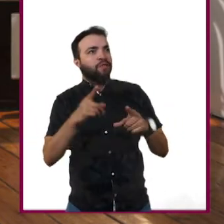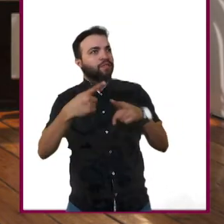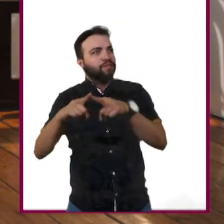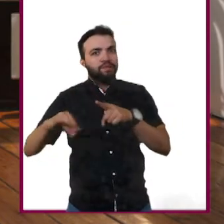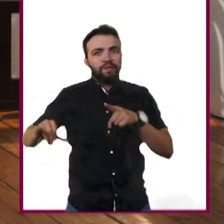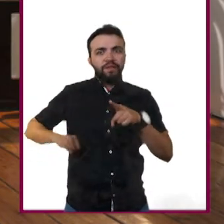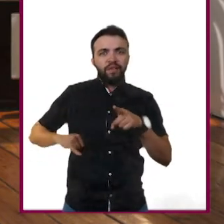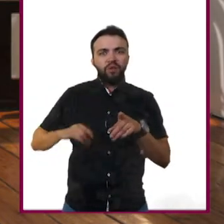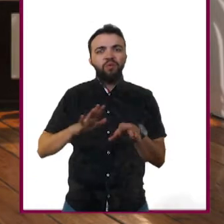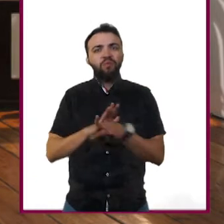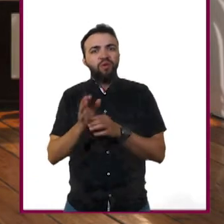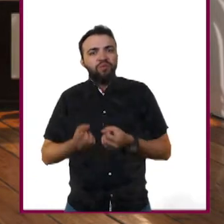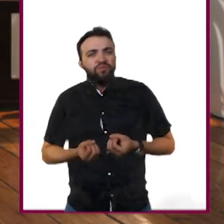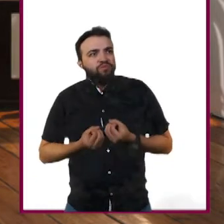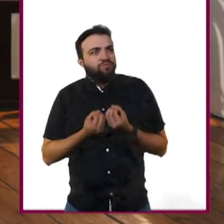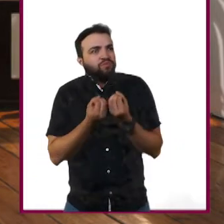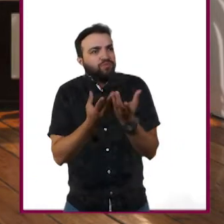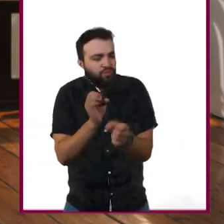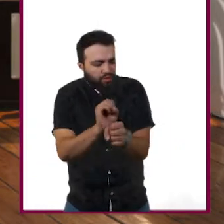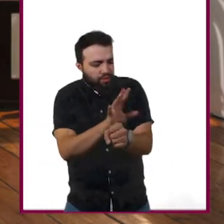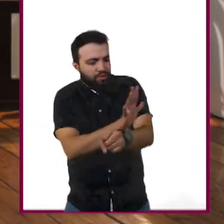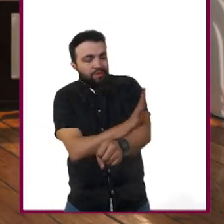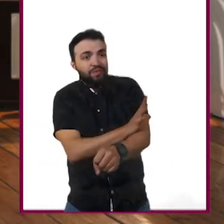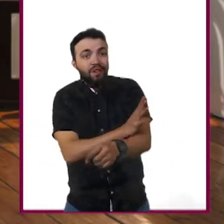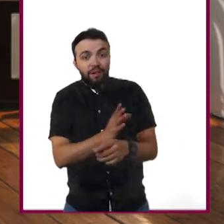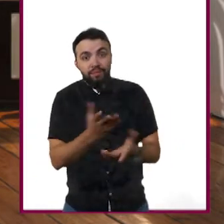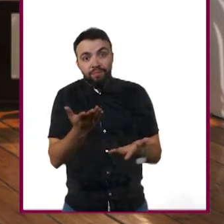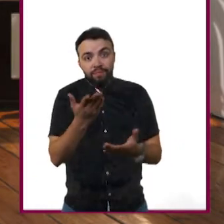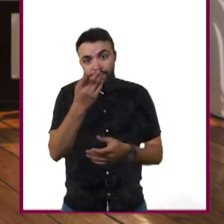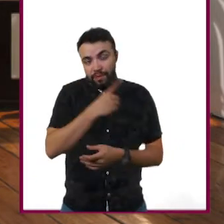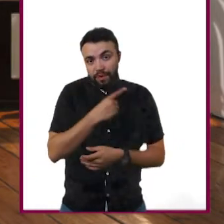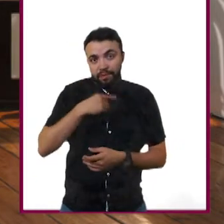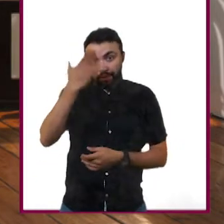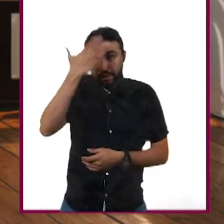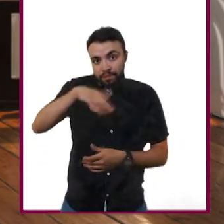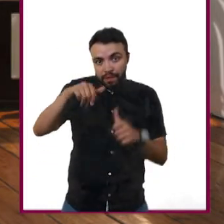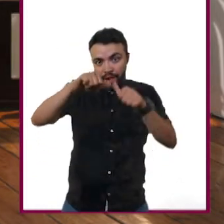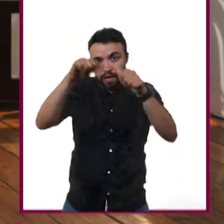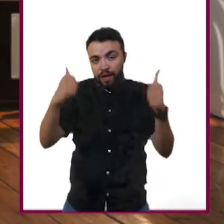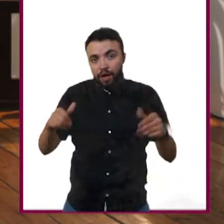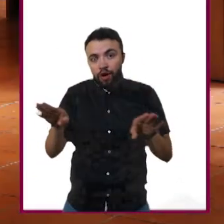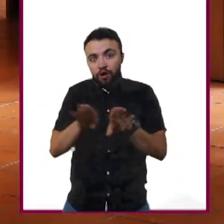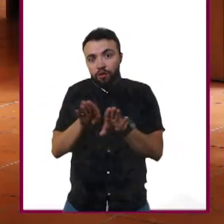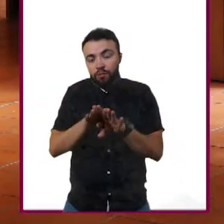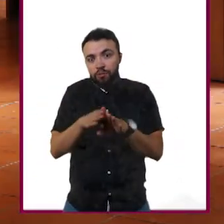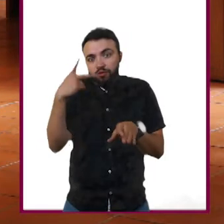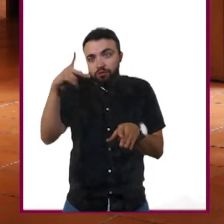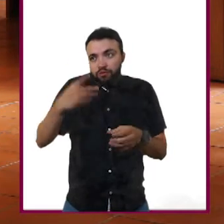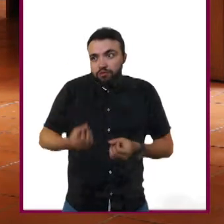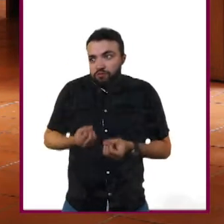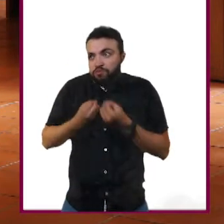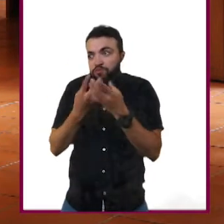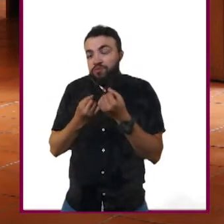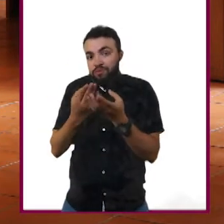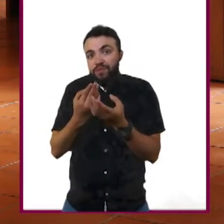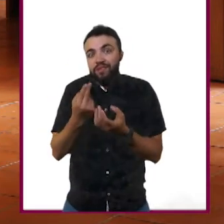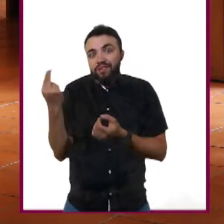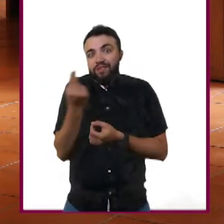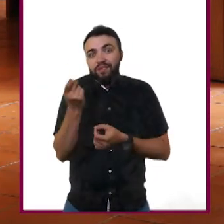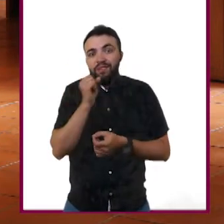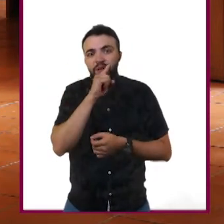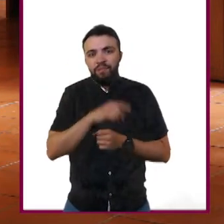que los inspira. Aprendemos que el arte es una forma de expresión y como tal, una necesidad. Así es, Alfredo. Les propongo